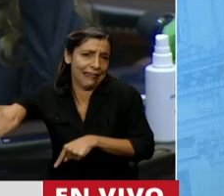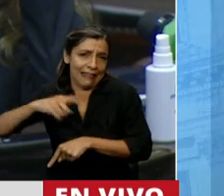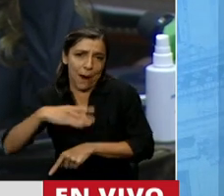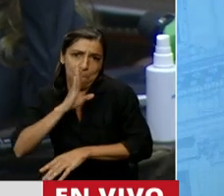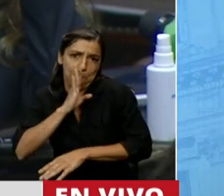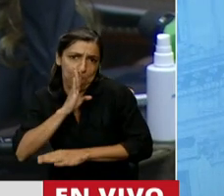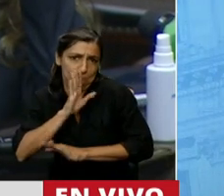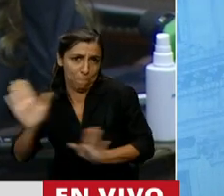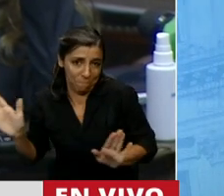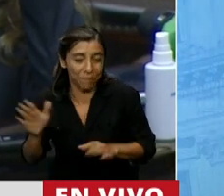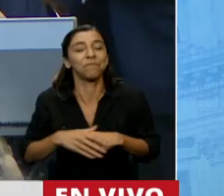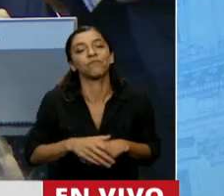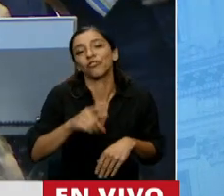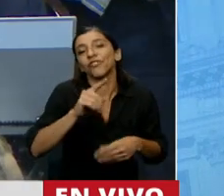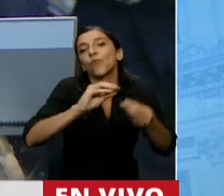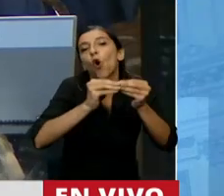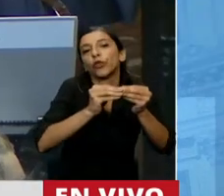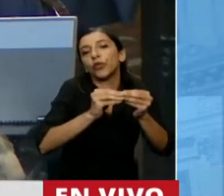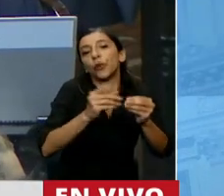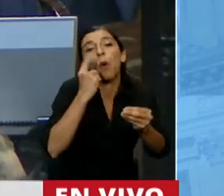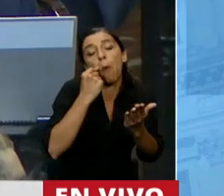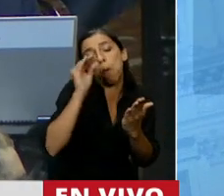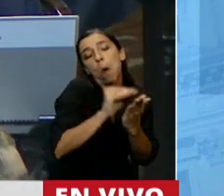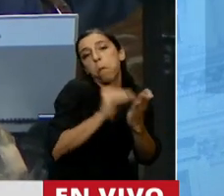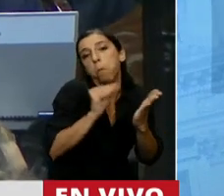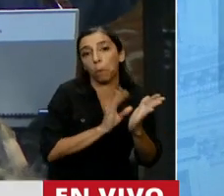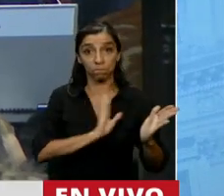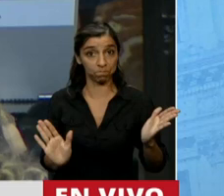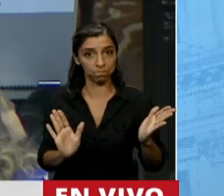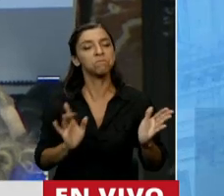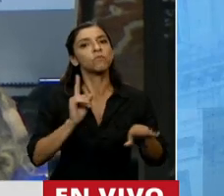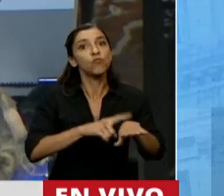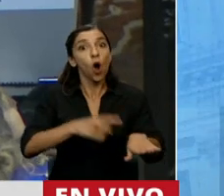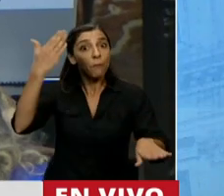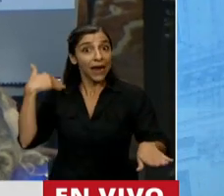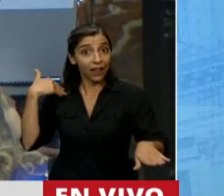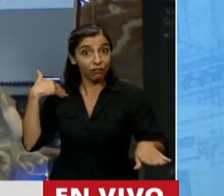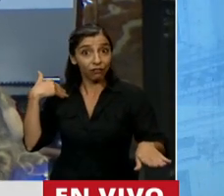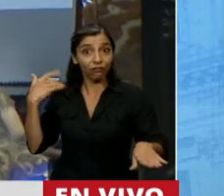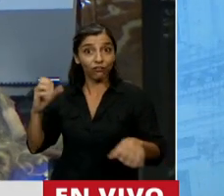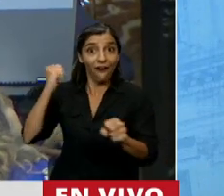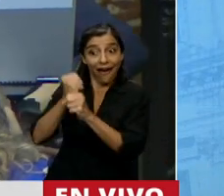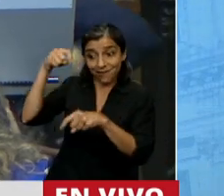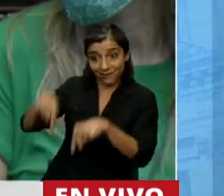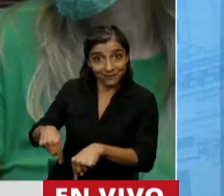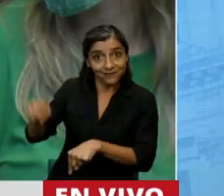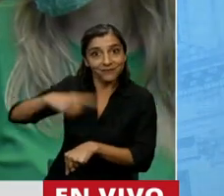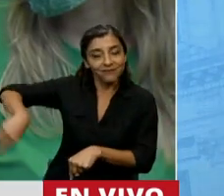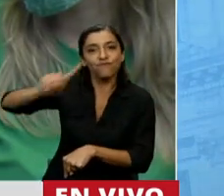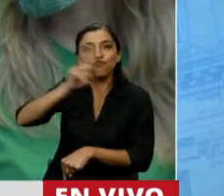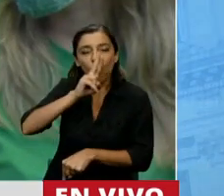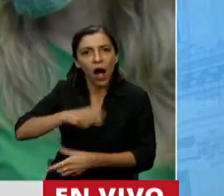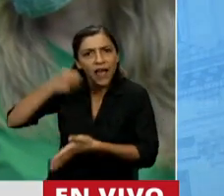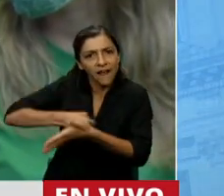causales. Y desde ese momento hasta hoy, las mujeres organizadas, a veces con una minoría